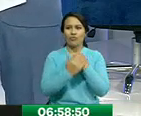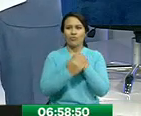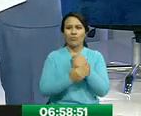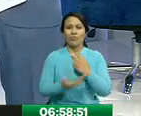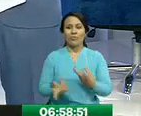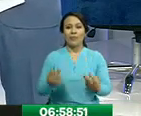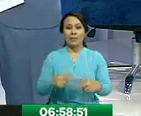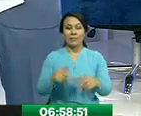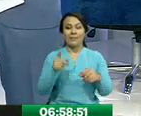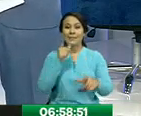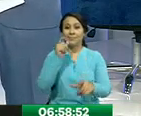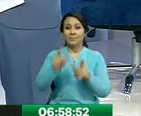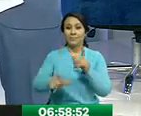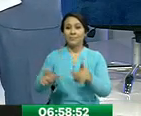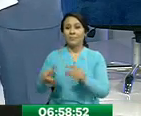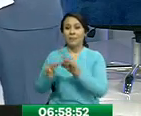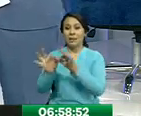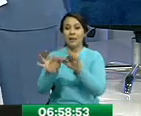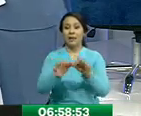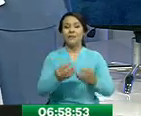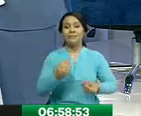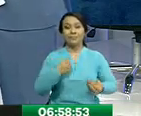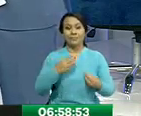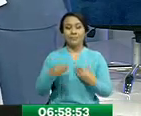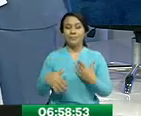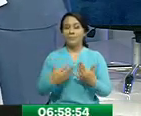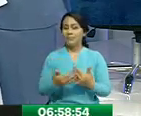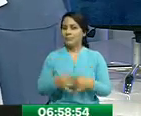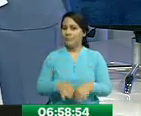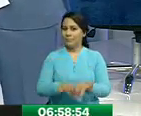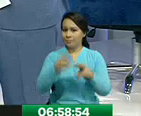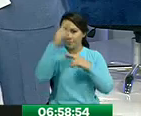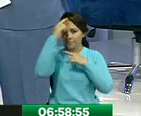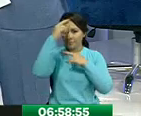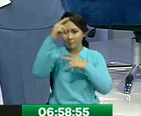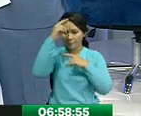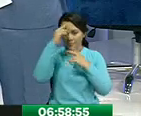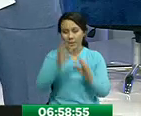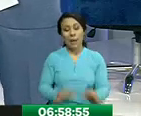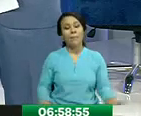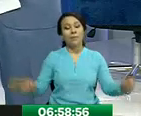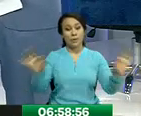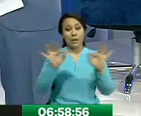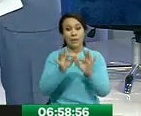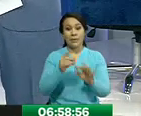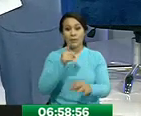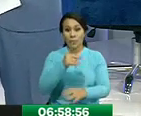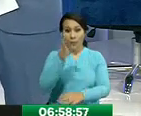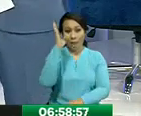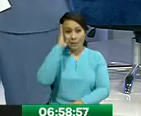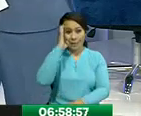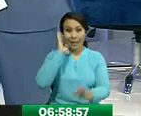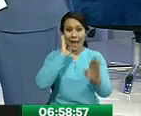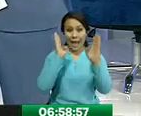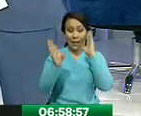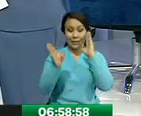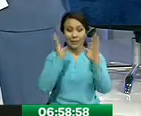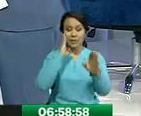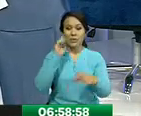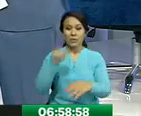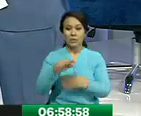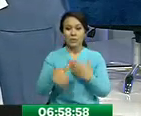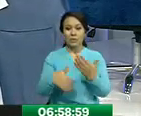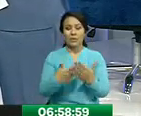Mientras ellos se preparan, ¿qué le parece si nosotros seguimos informando? Pero importantísimo decirle, ajá, que esté usted muy atento y ustedes también,